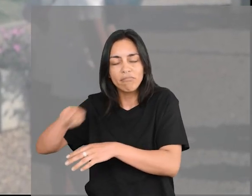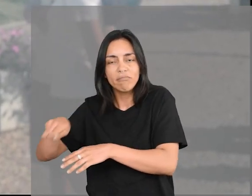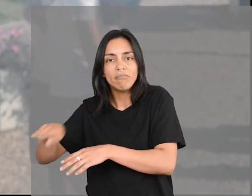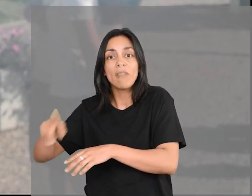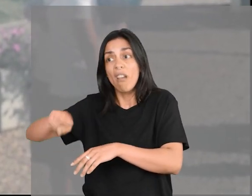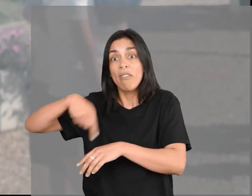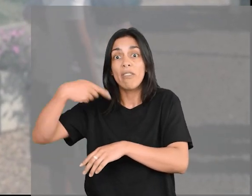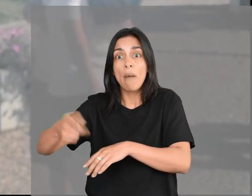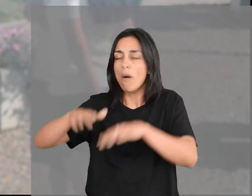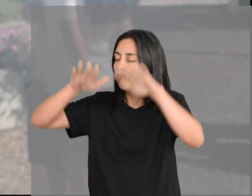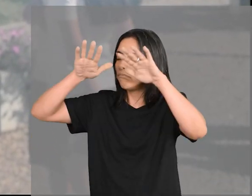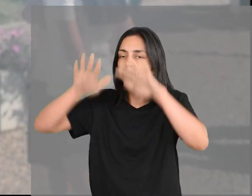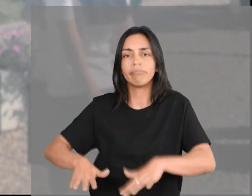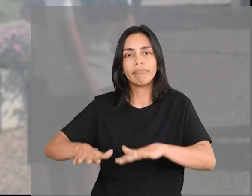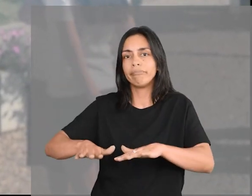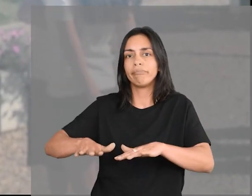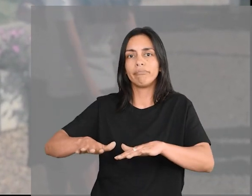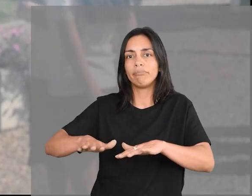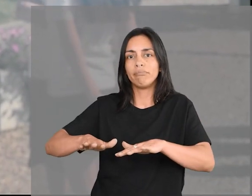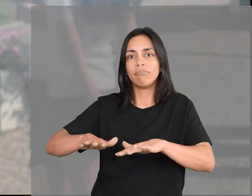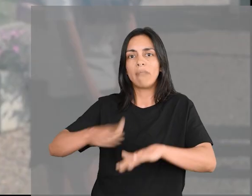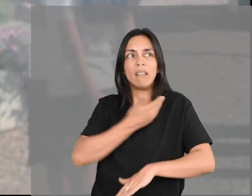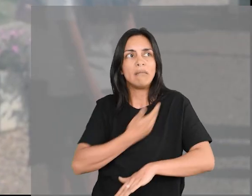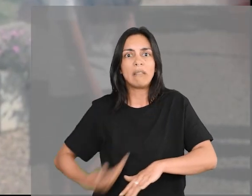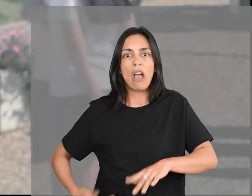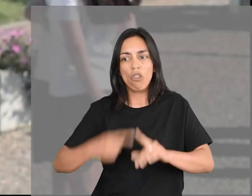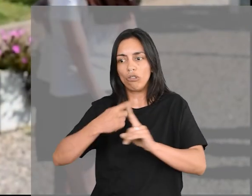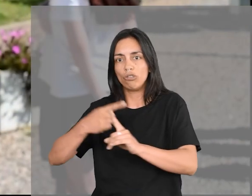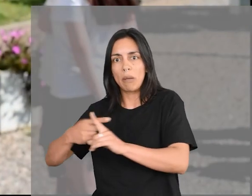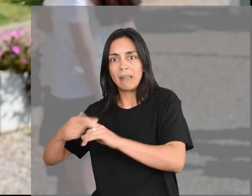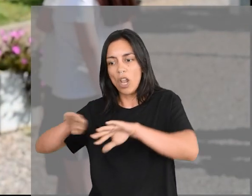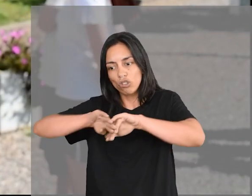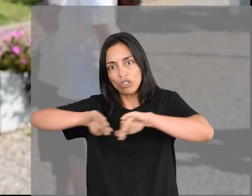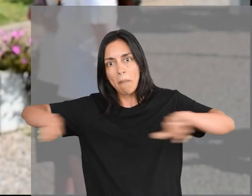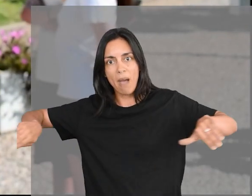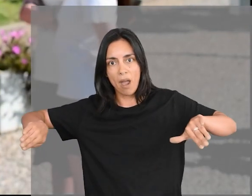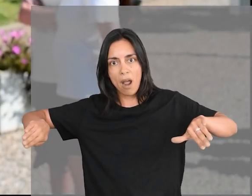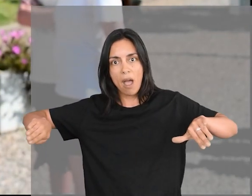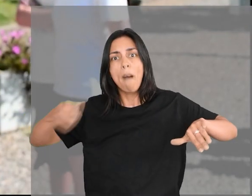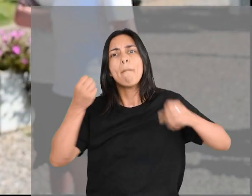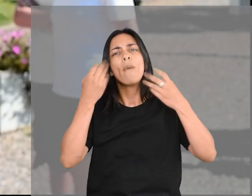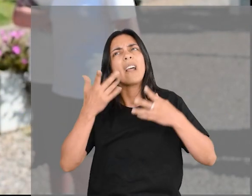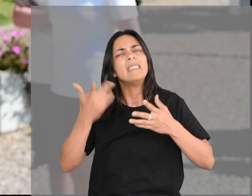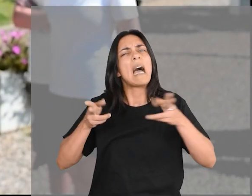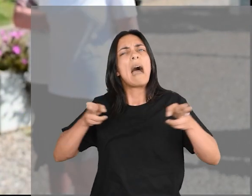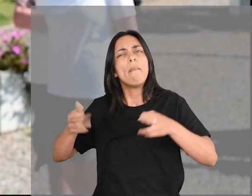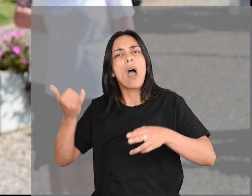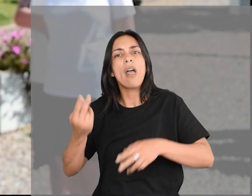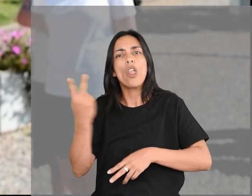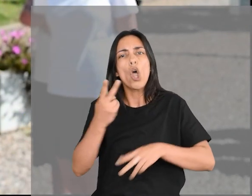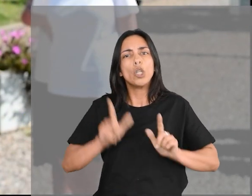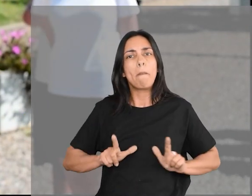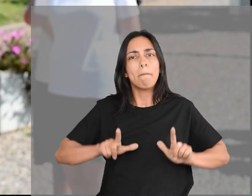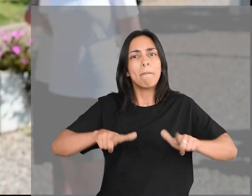después de eso se separó el cementerio del Estado, porque habían dos ministros de Uruguay que eran masones en